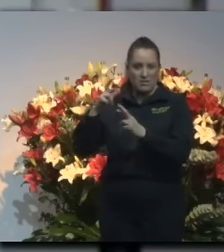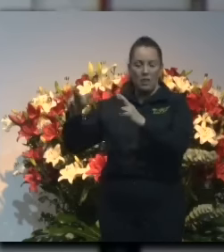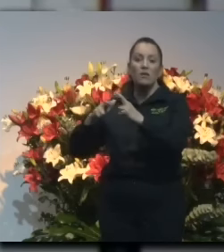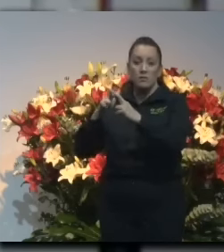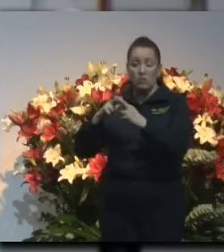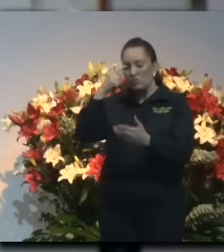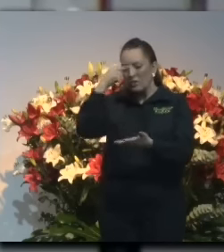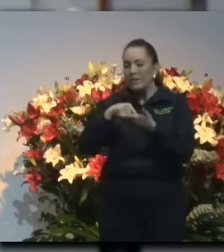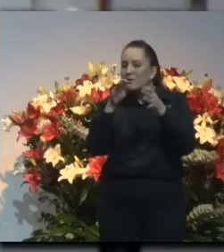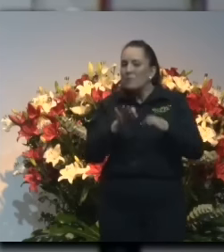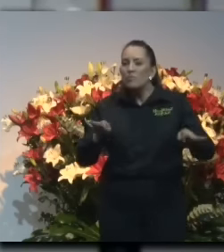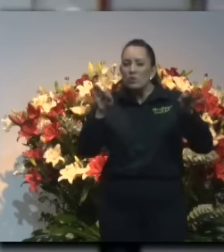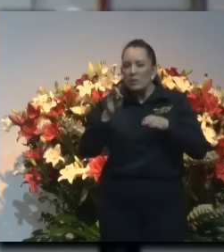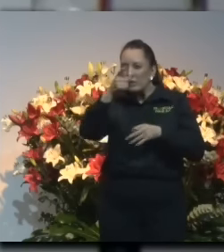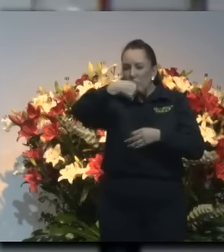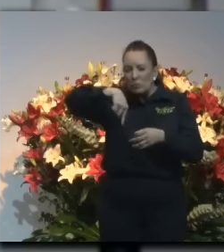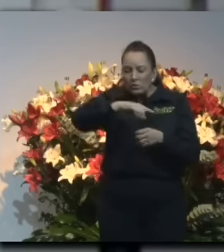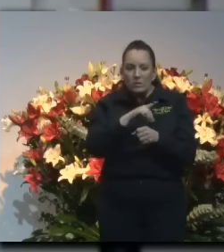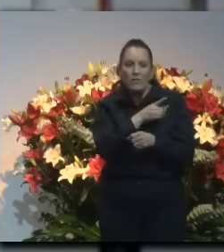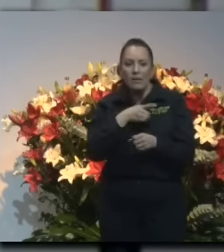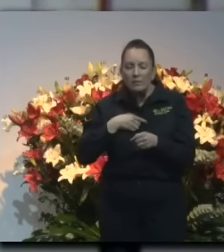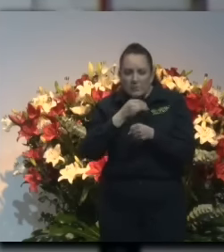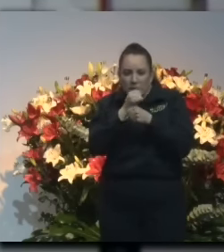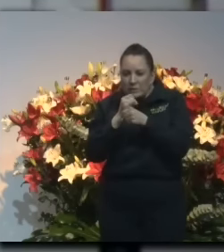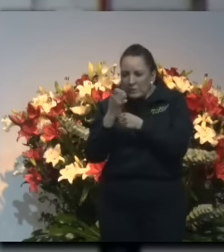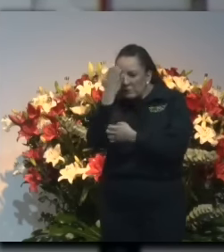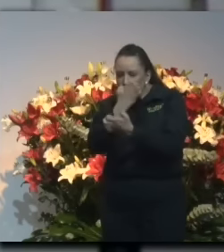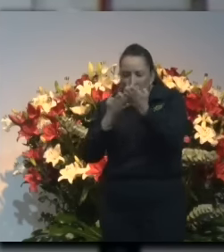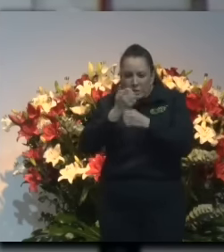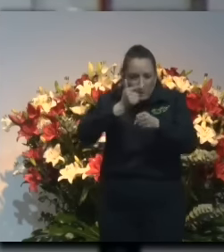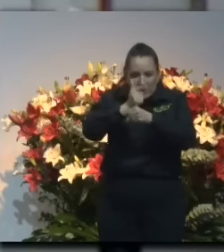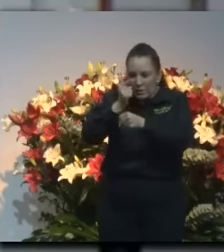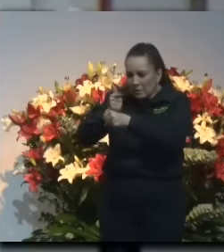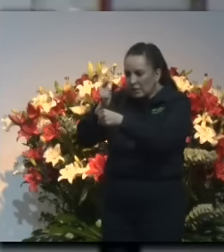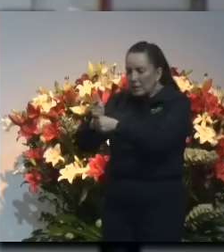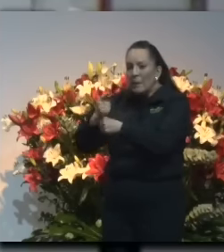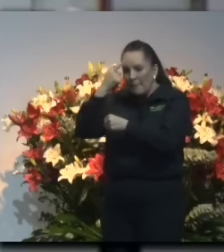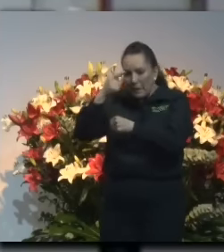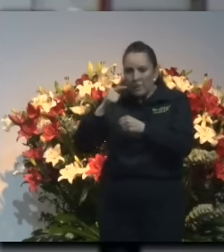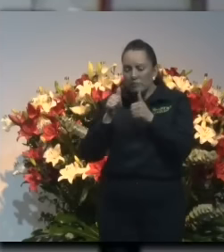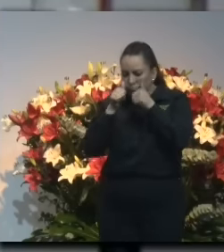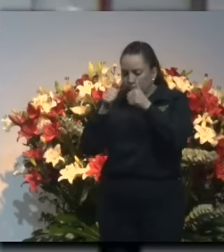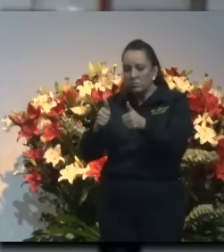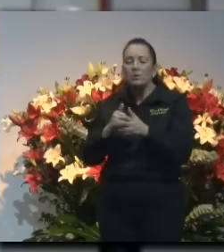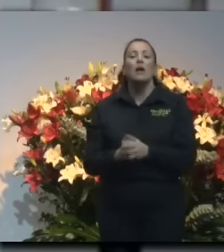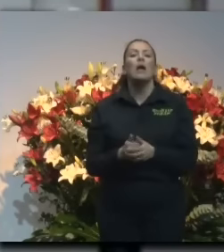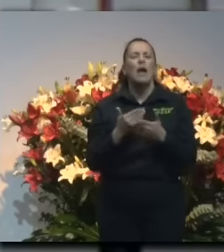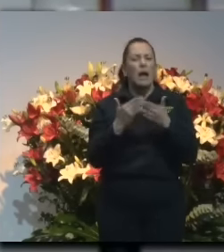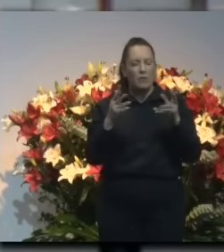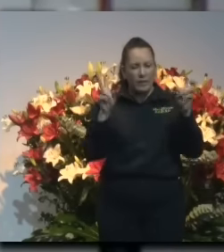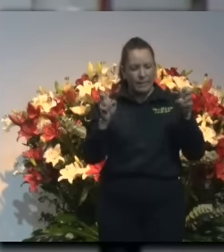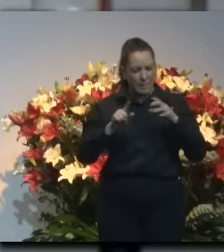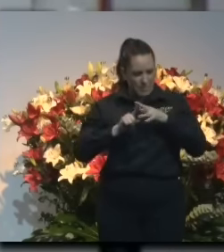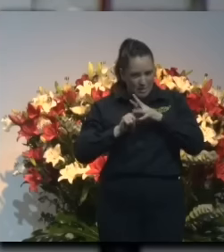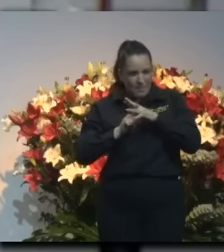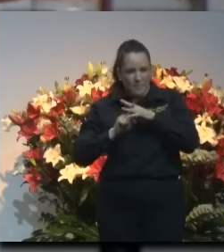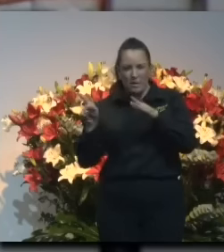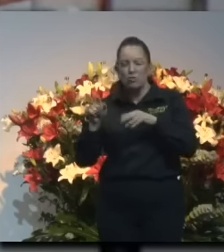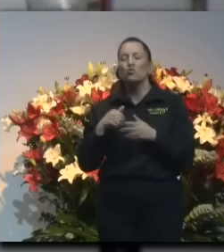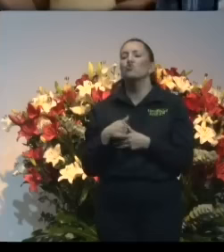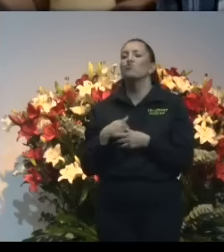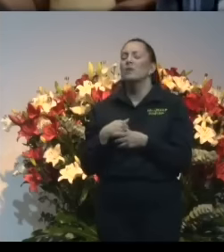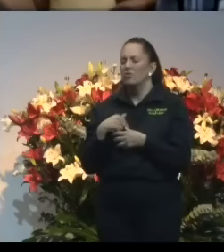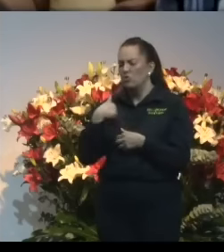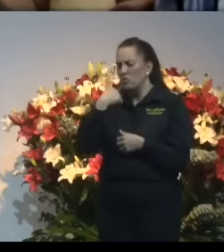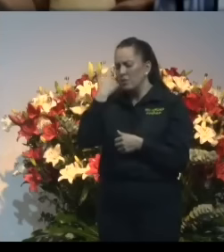hacer un censo, identificarlos y asumirlos como una realidad. Sobre el tema de migración, ya que estamos, Xochitl,